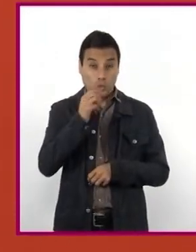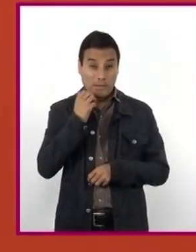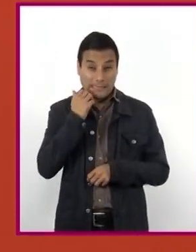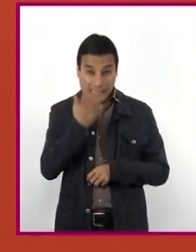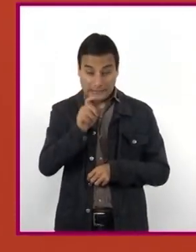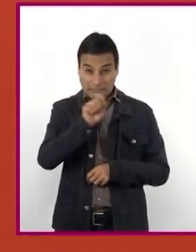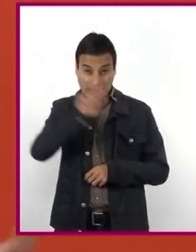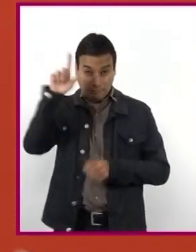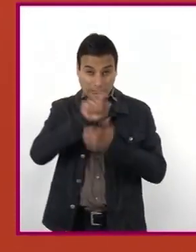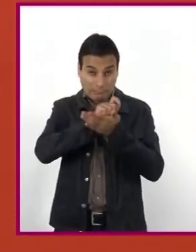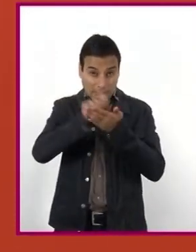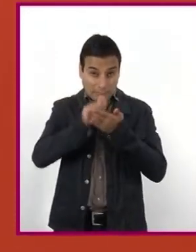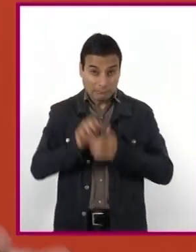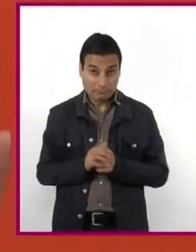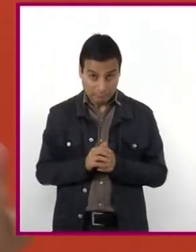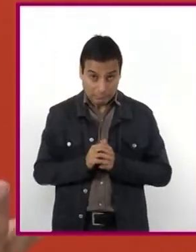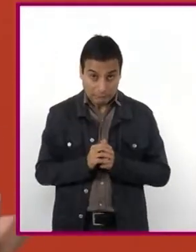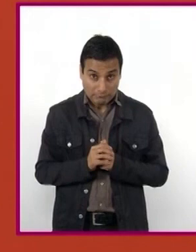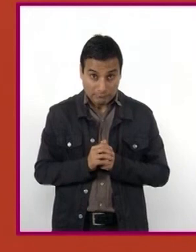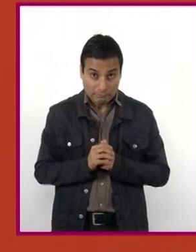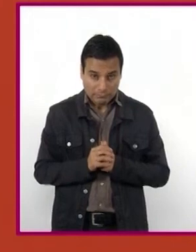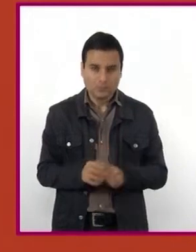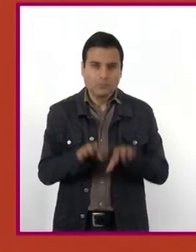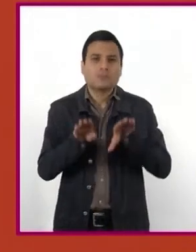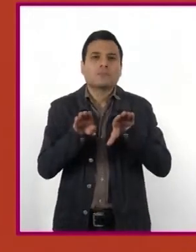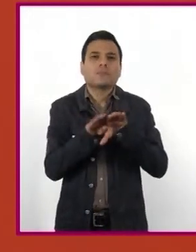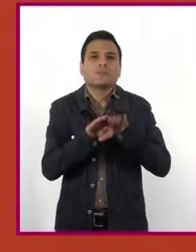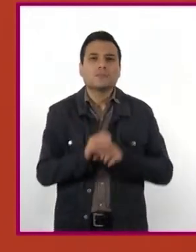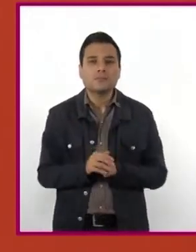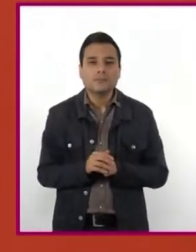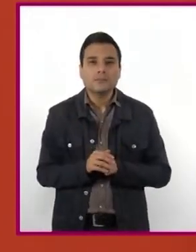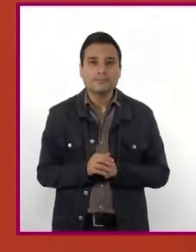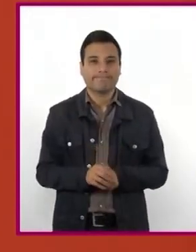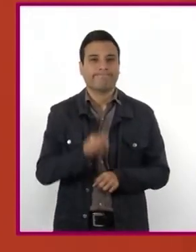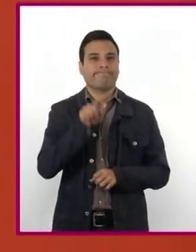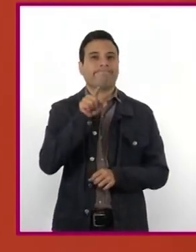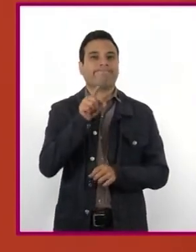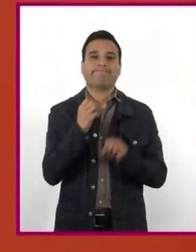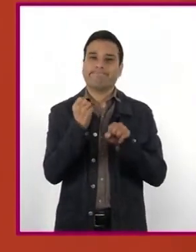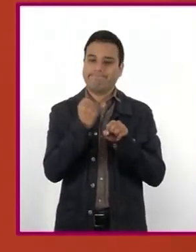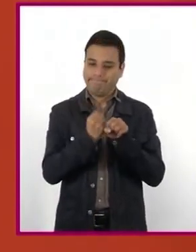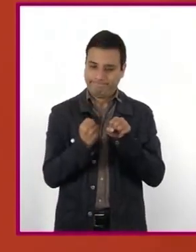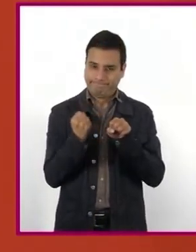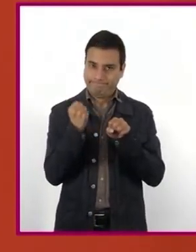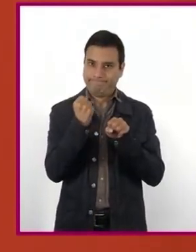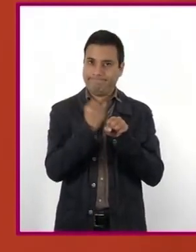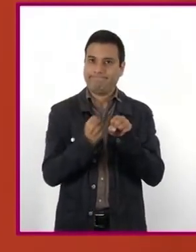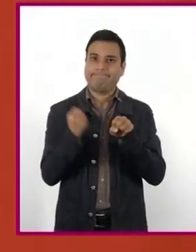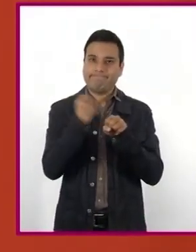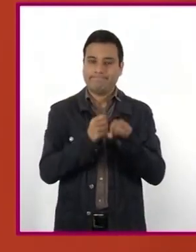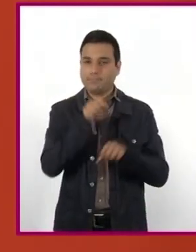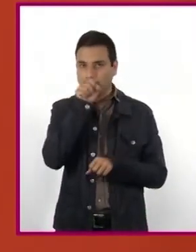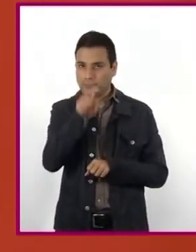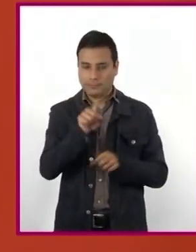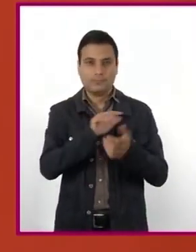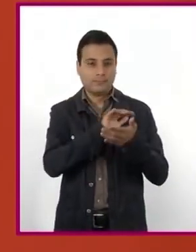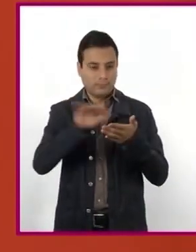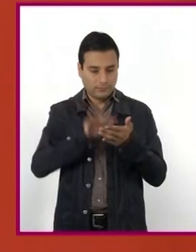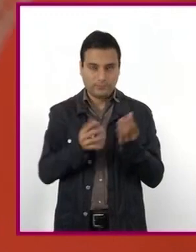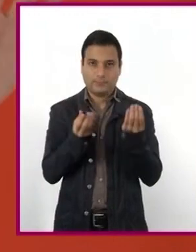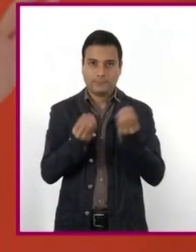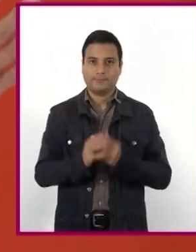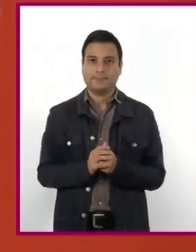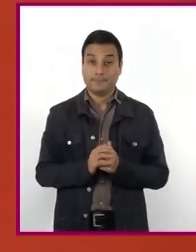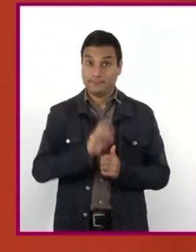convertirse en escritor o escritora es, precisamente, escribiendo y leyendo mucho. No olviden